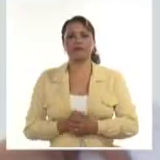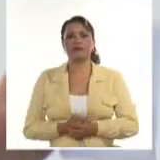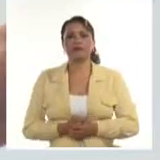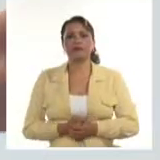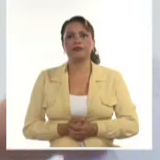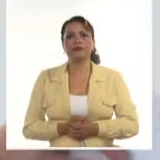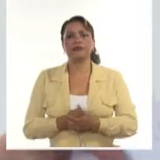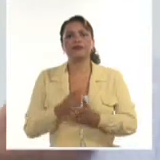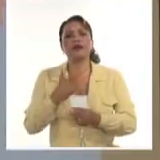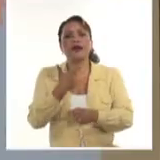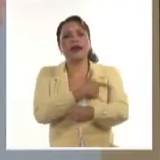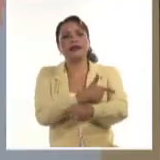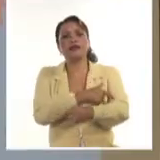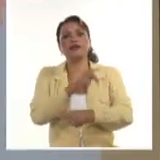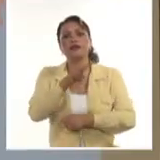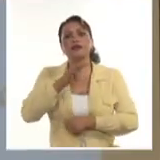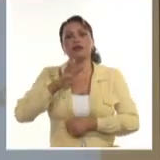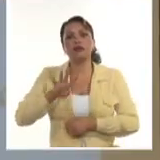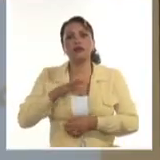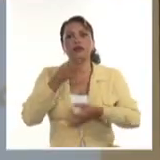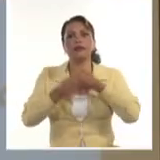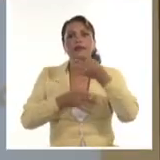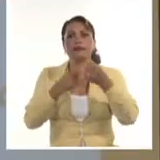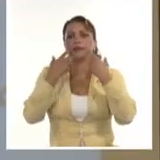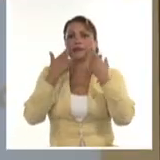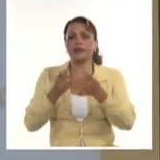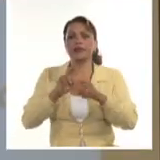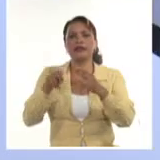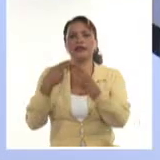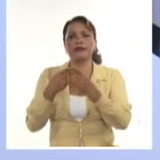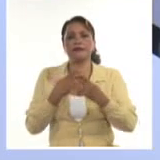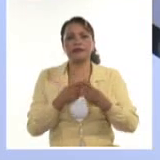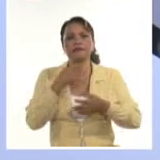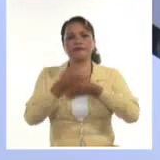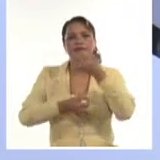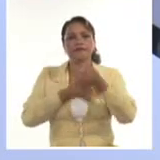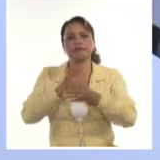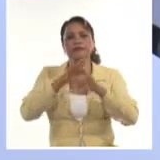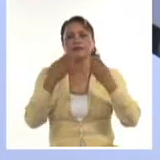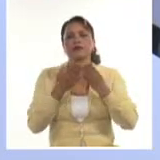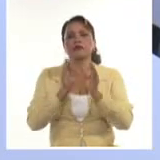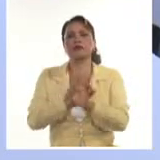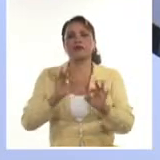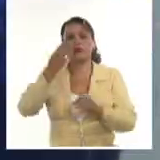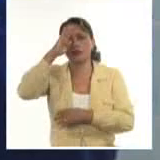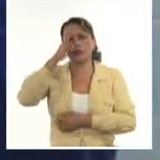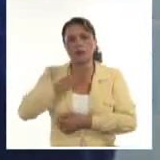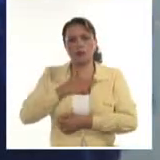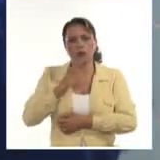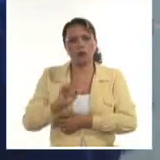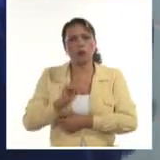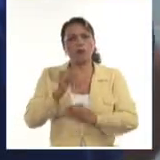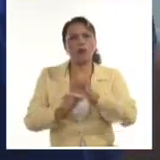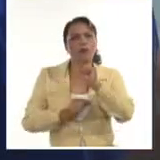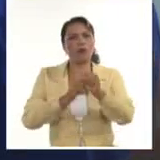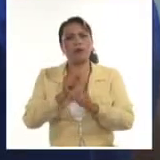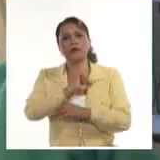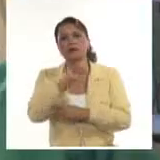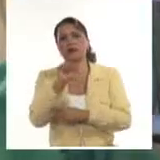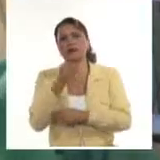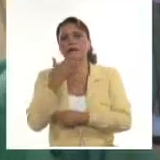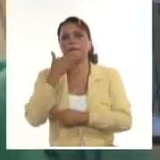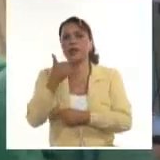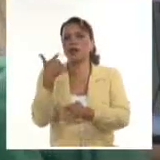en su cuarta edición, constata la importancia de un evento que actualiza sobre los retos de la especialidad en Cuba para lograr una práctica